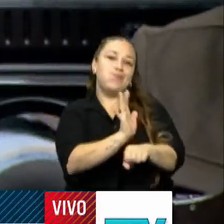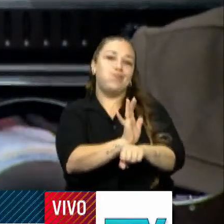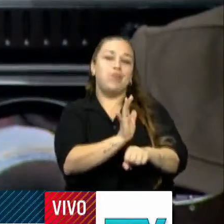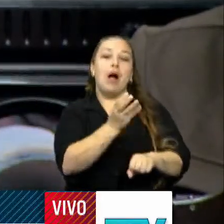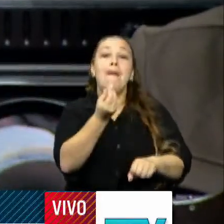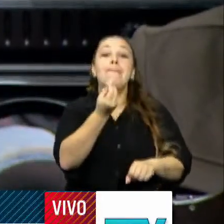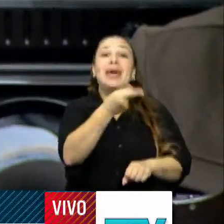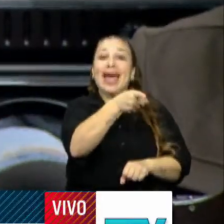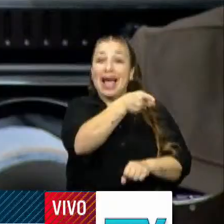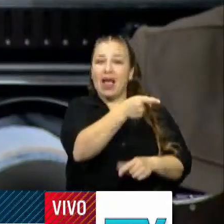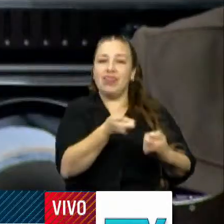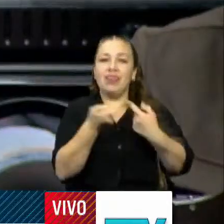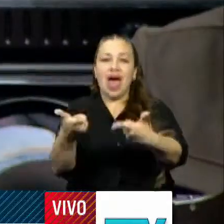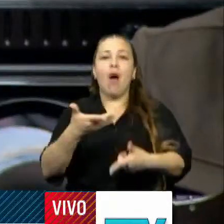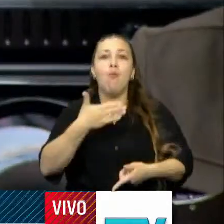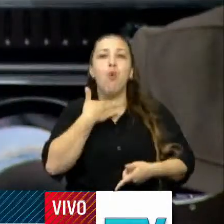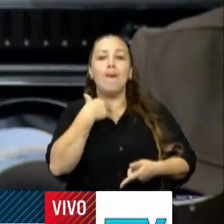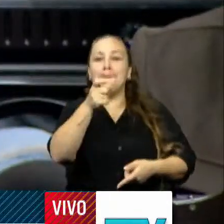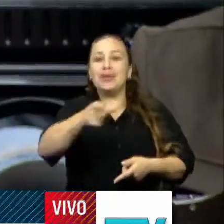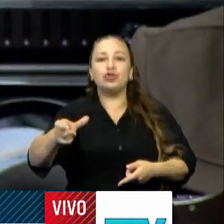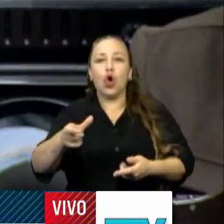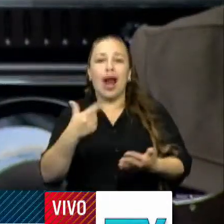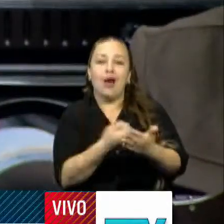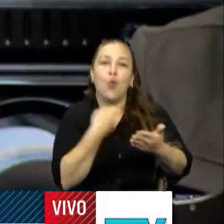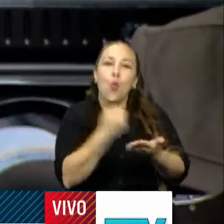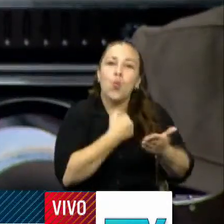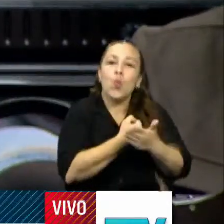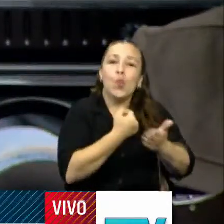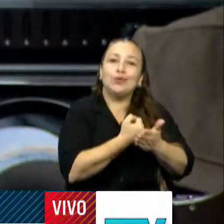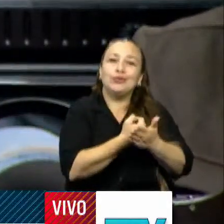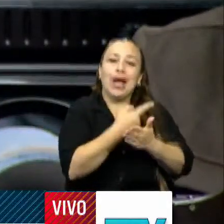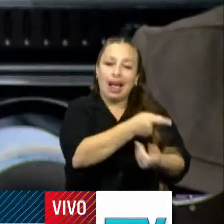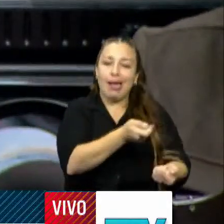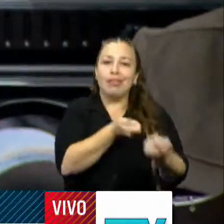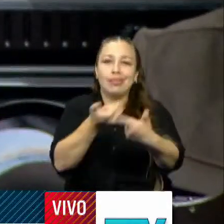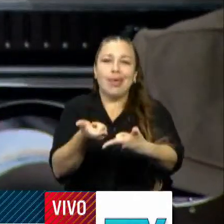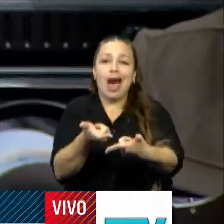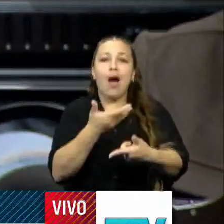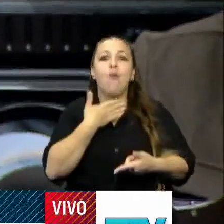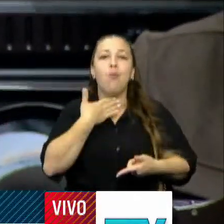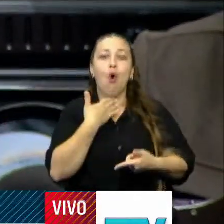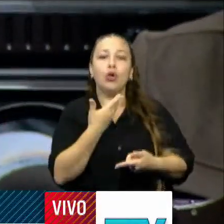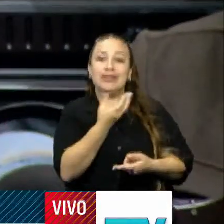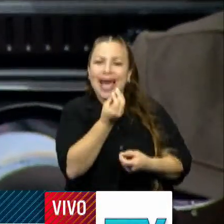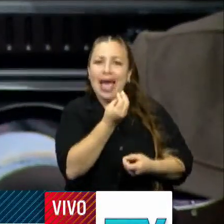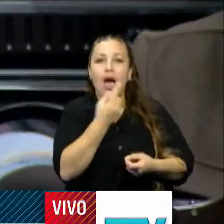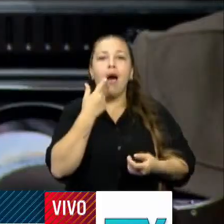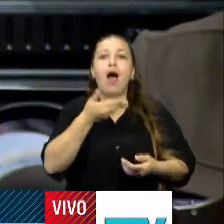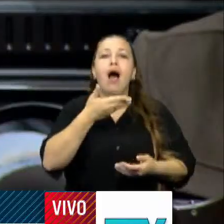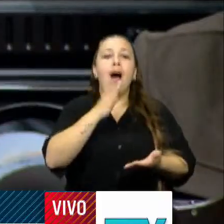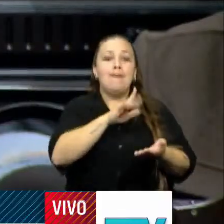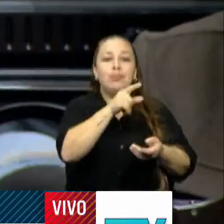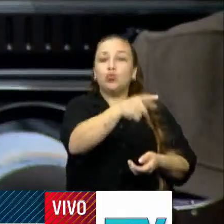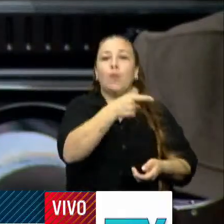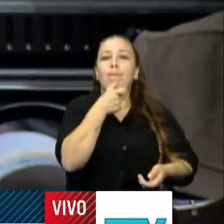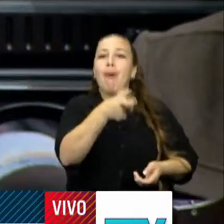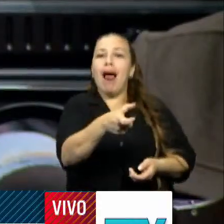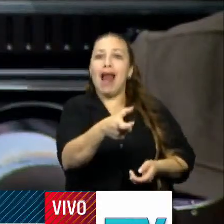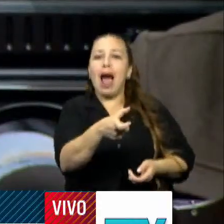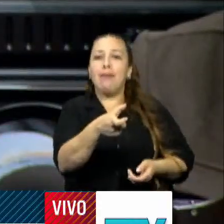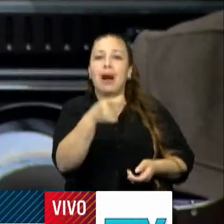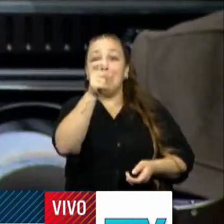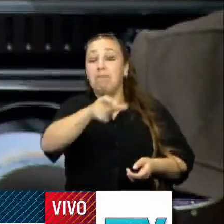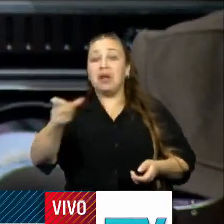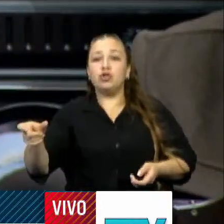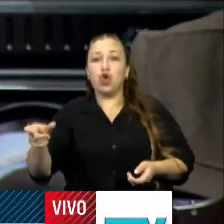potente de los que no tienen voz. Fue esa palabra justa y convincente cuando el resto